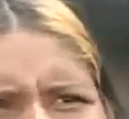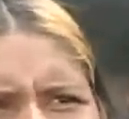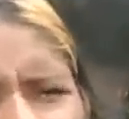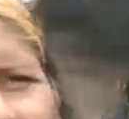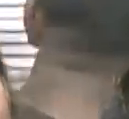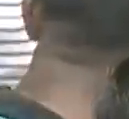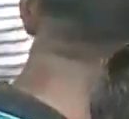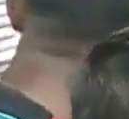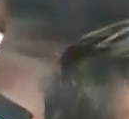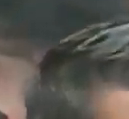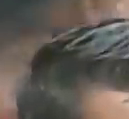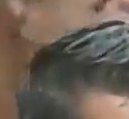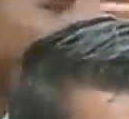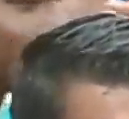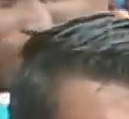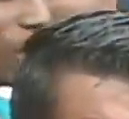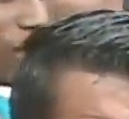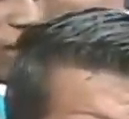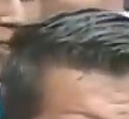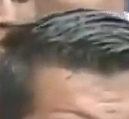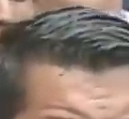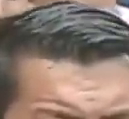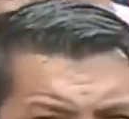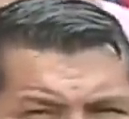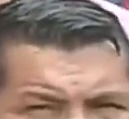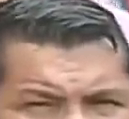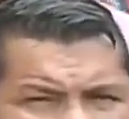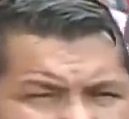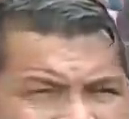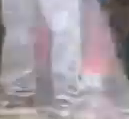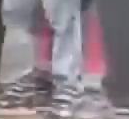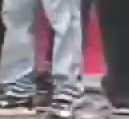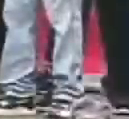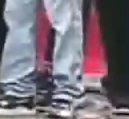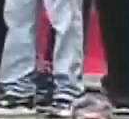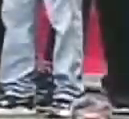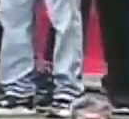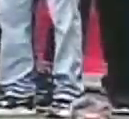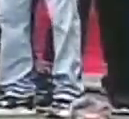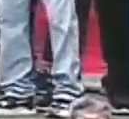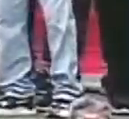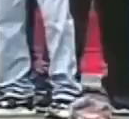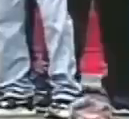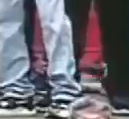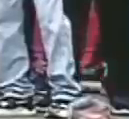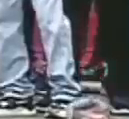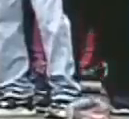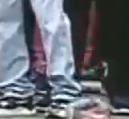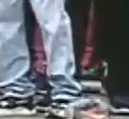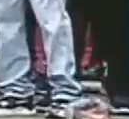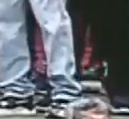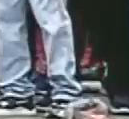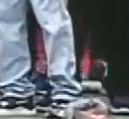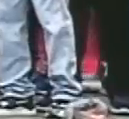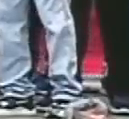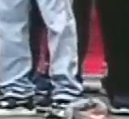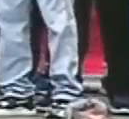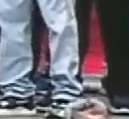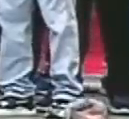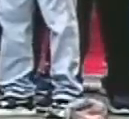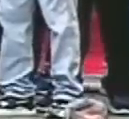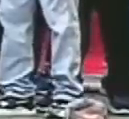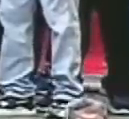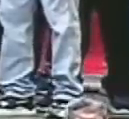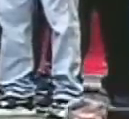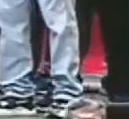como en los tiempos de nuestro comandante Chávez, la lluvia era la bendición, quiere decir que nos está bendiciendo